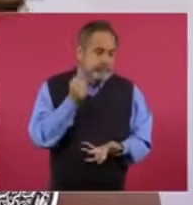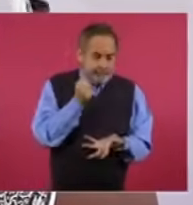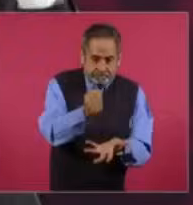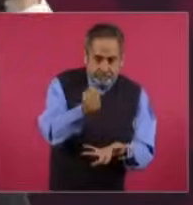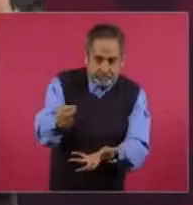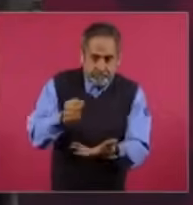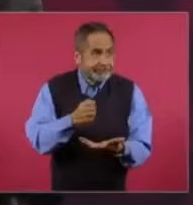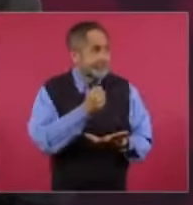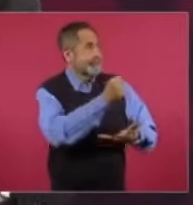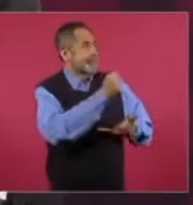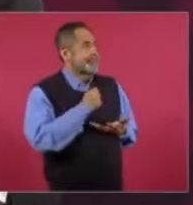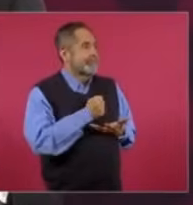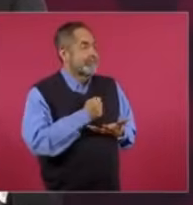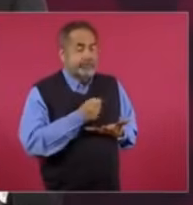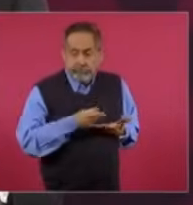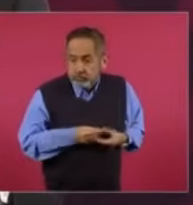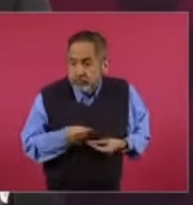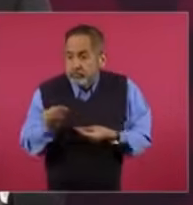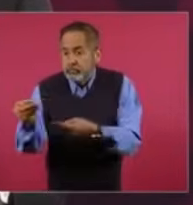porque tampoco les interesaba